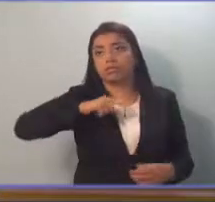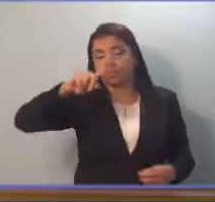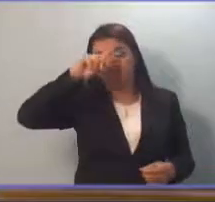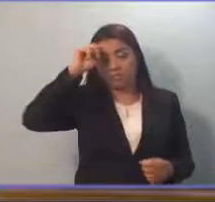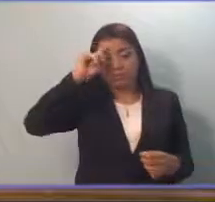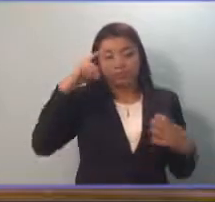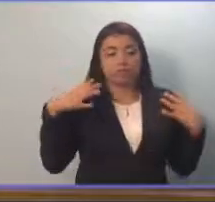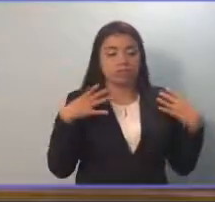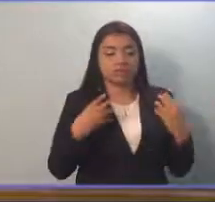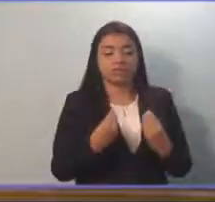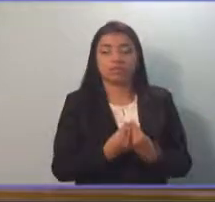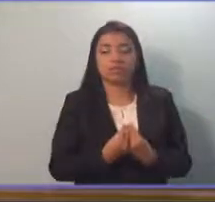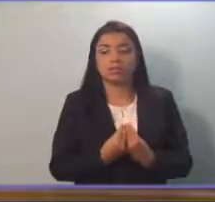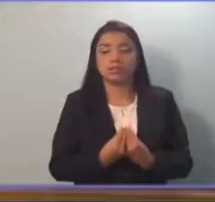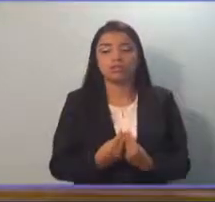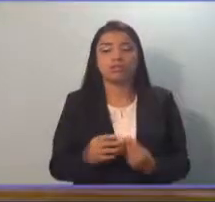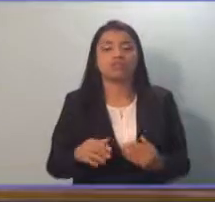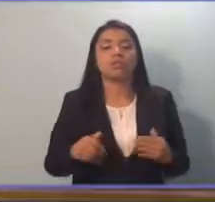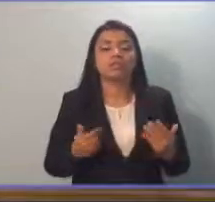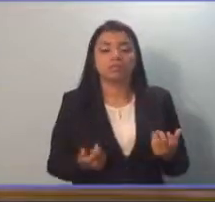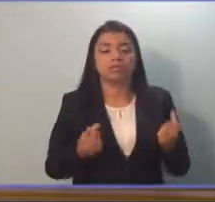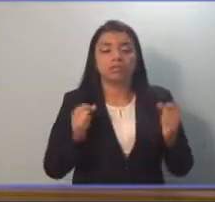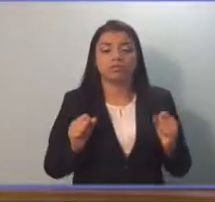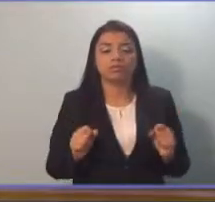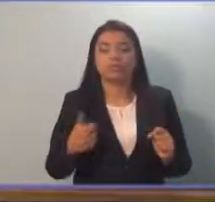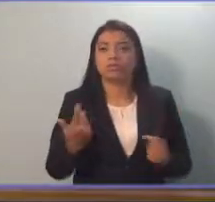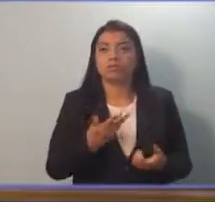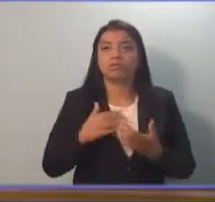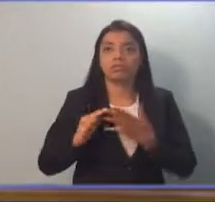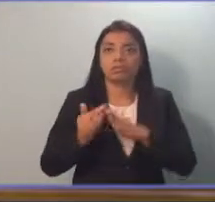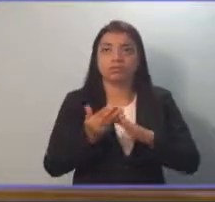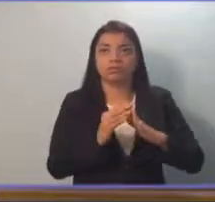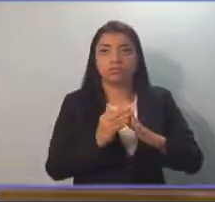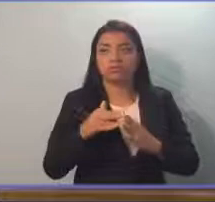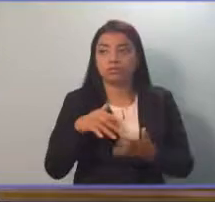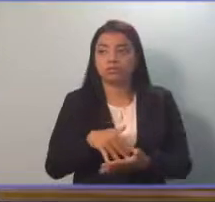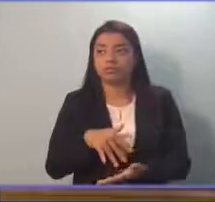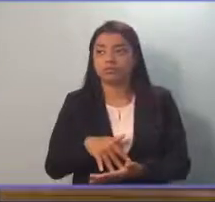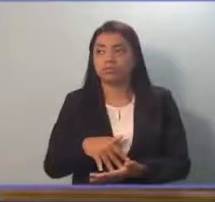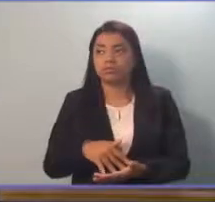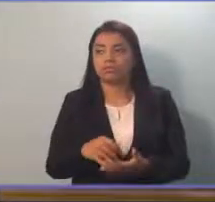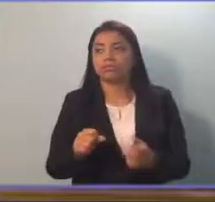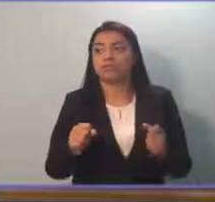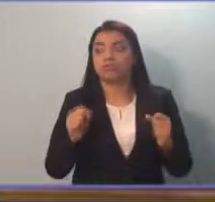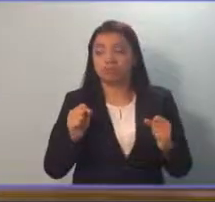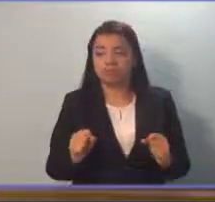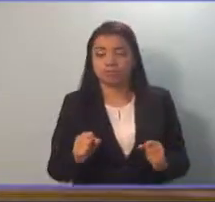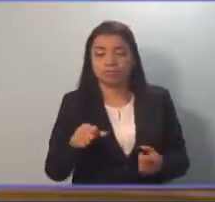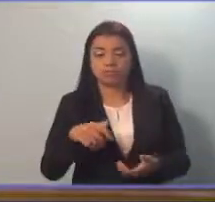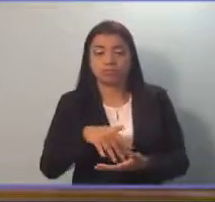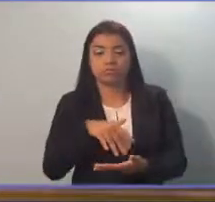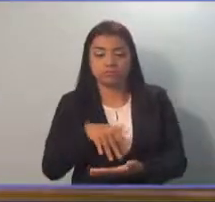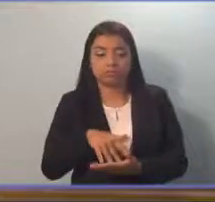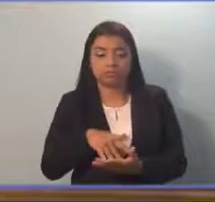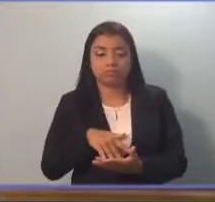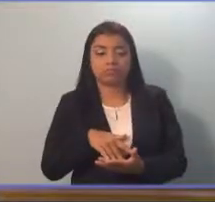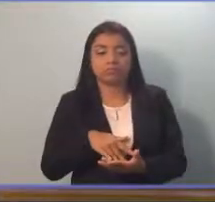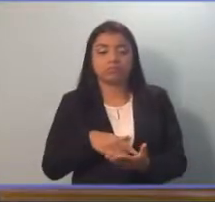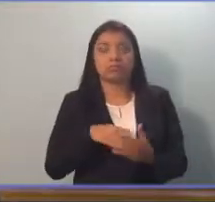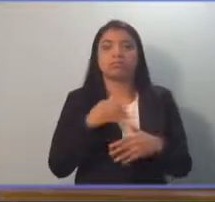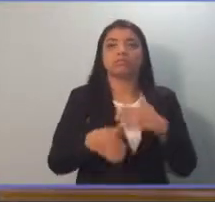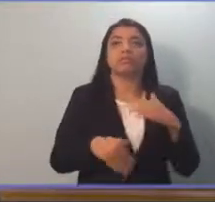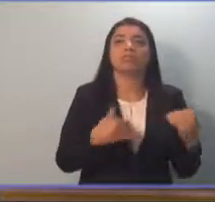la sociedad civil para empoderar a nuestra ciudadanía, para poner al alcance de todos los ciudadanos